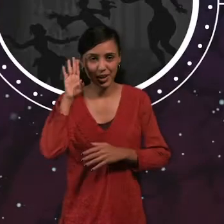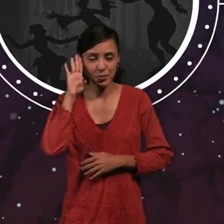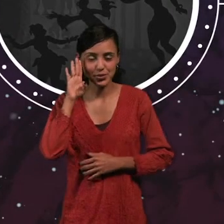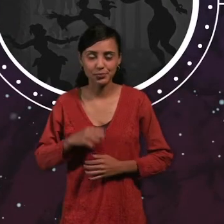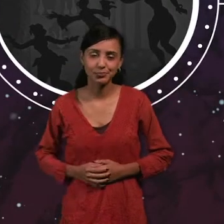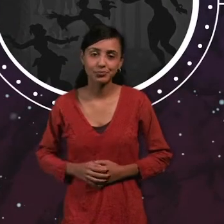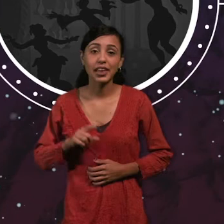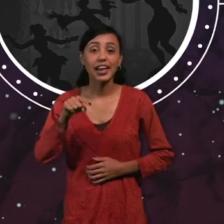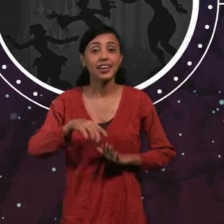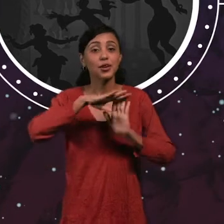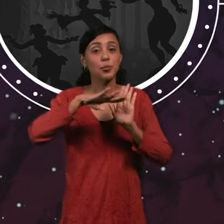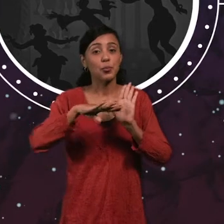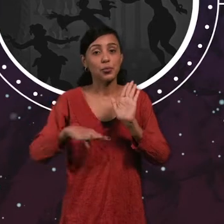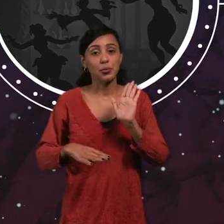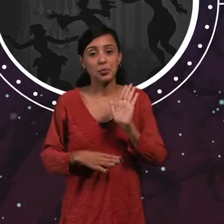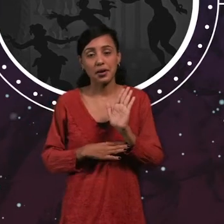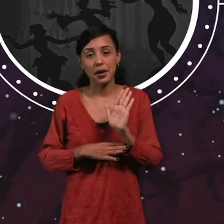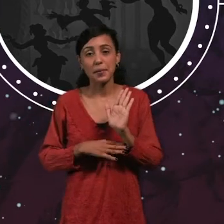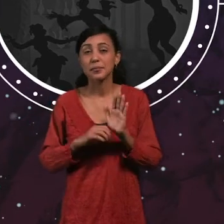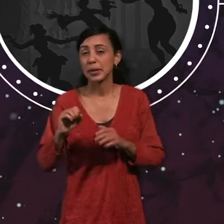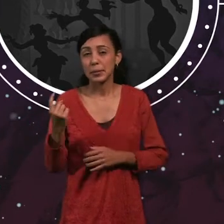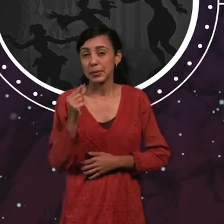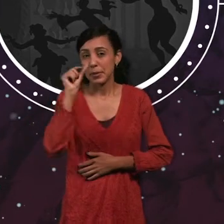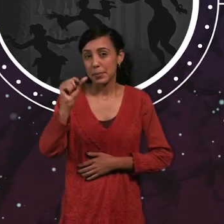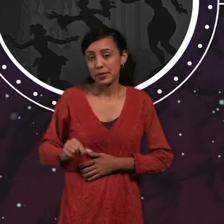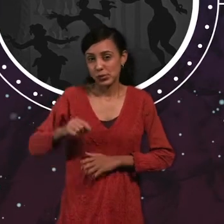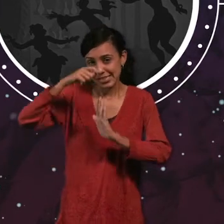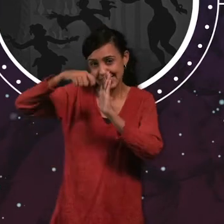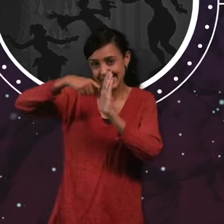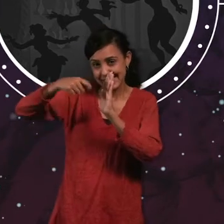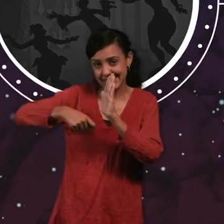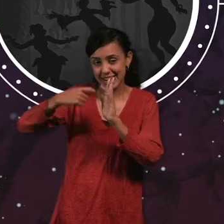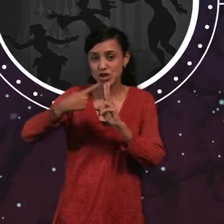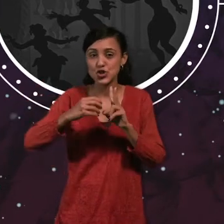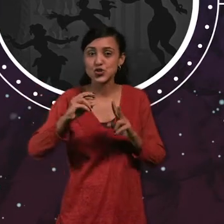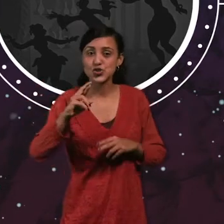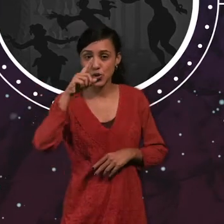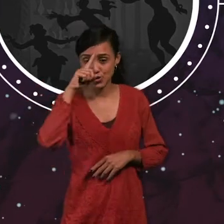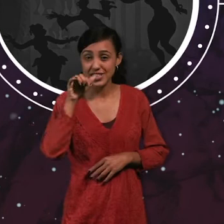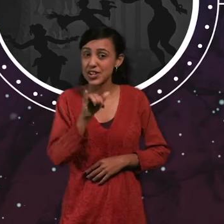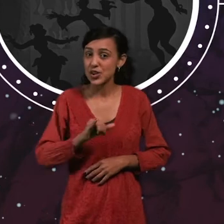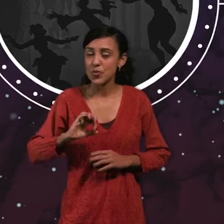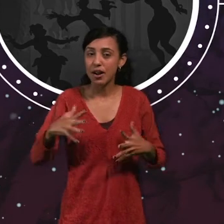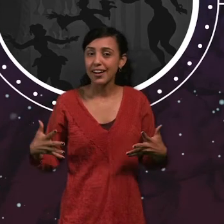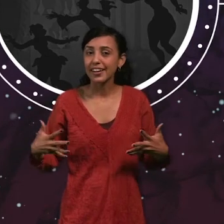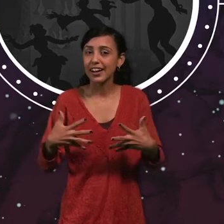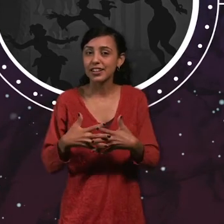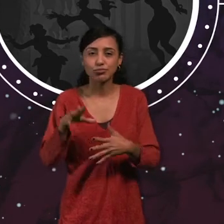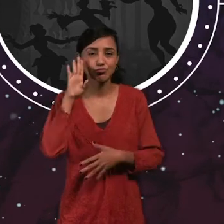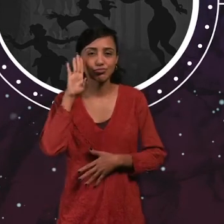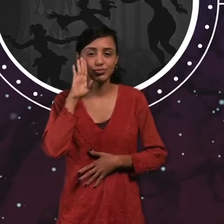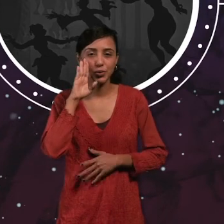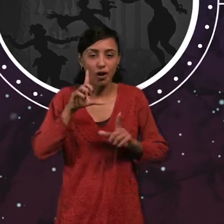En este programa conocerás sobre el pionero del cine, Georges Méliès, y su vínculo con la animación stop